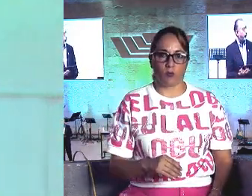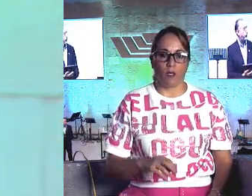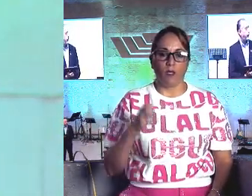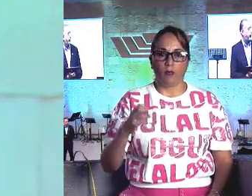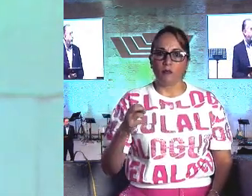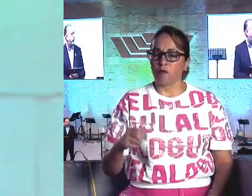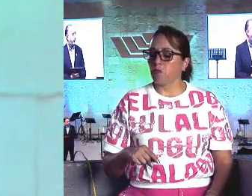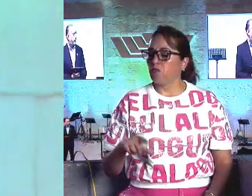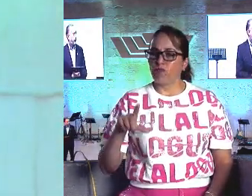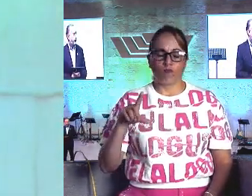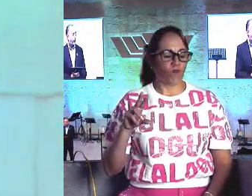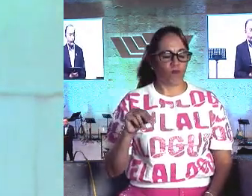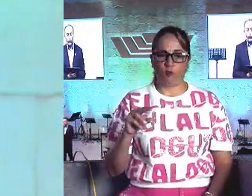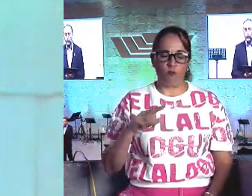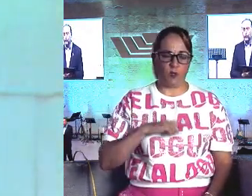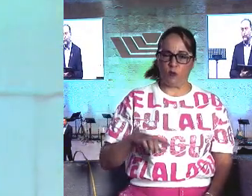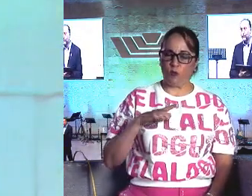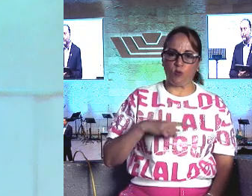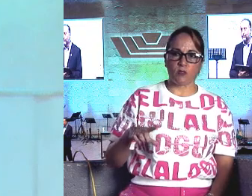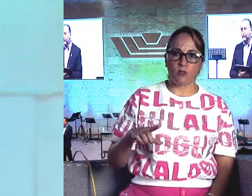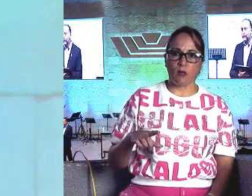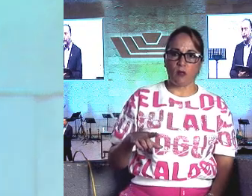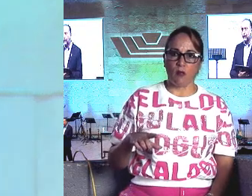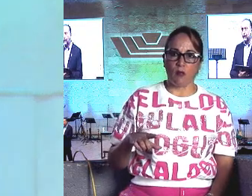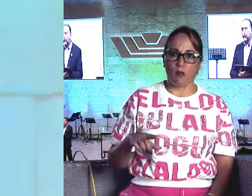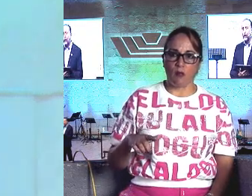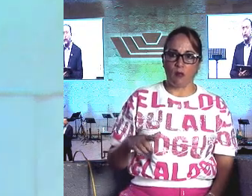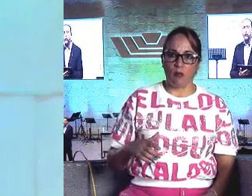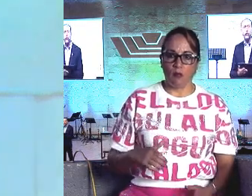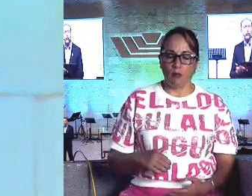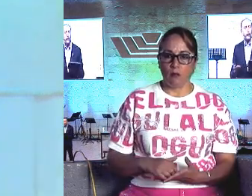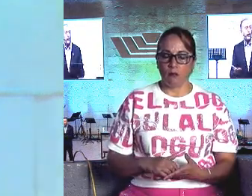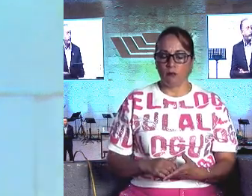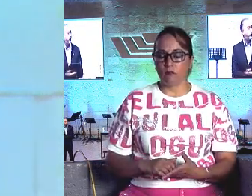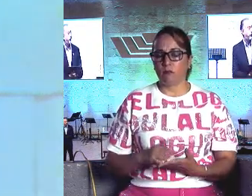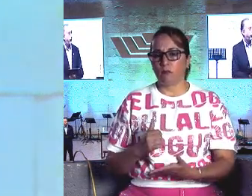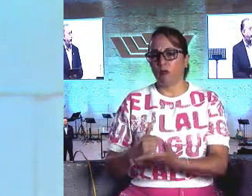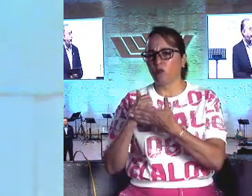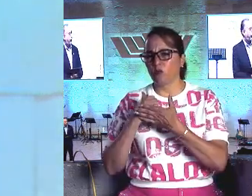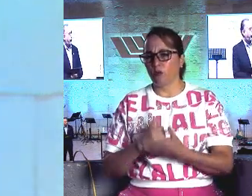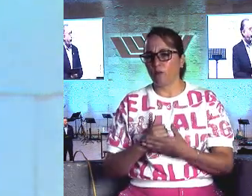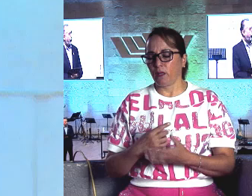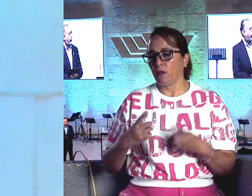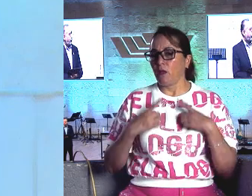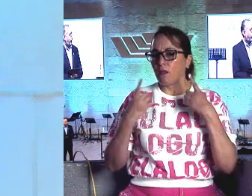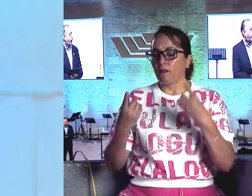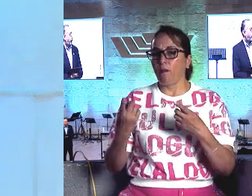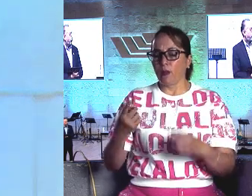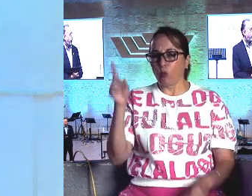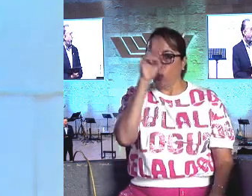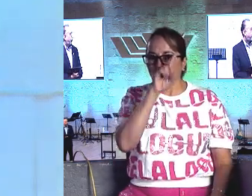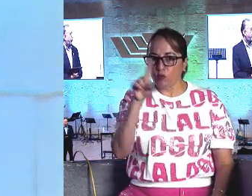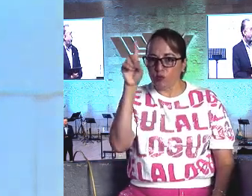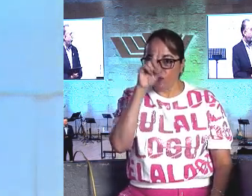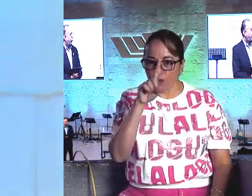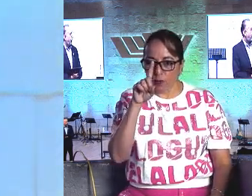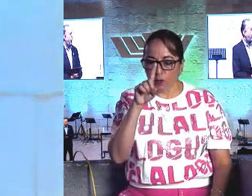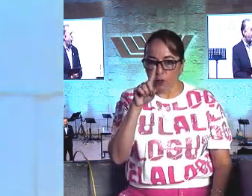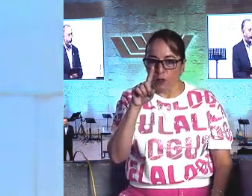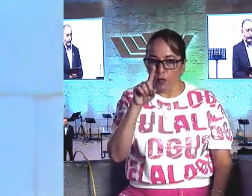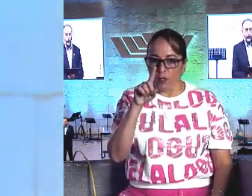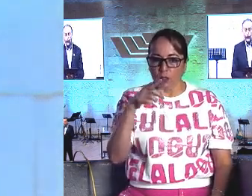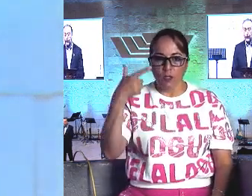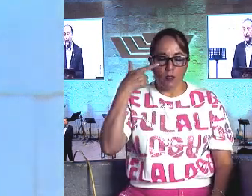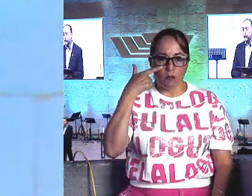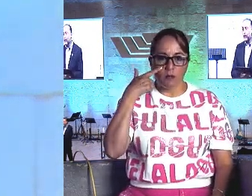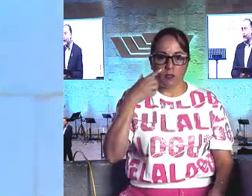Dios. Dije, pues, ¿qué opciones tienes? Me dijo, pues una de ellas es renunciar a la notaría.